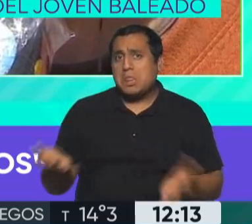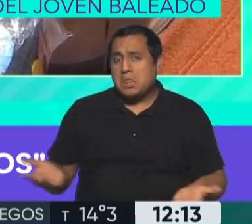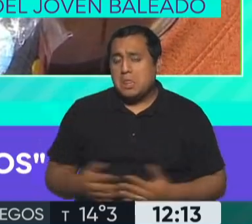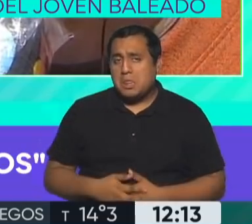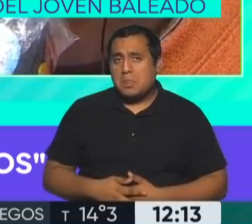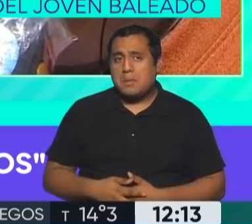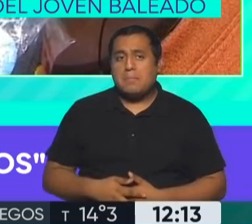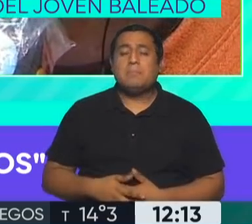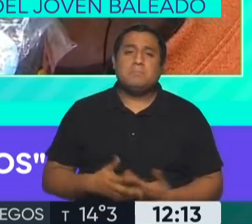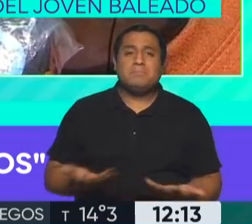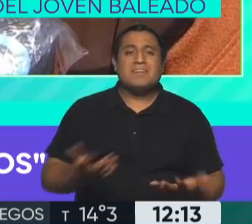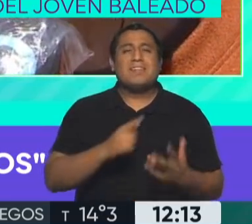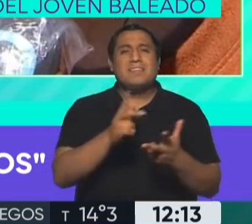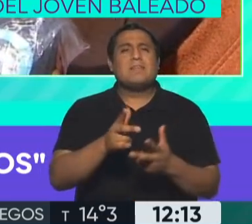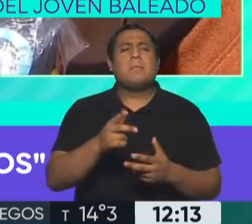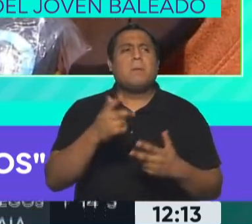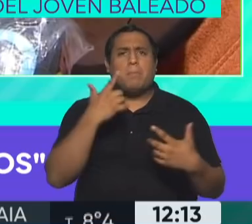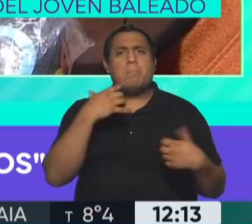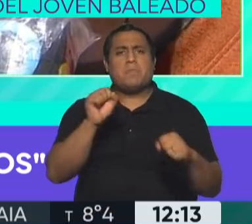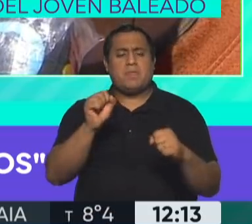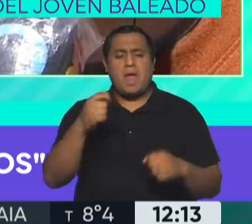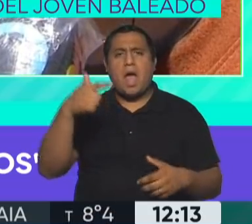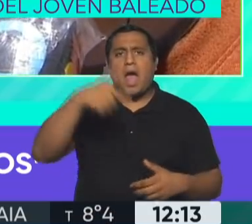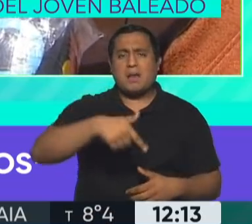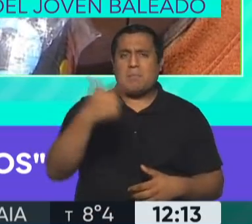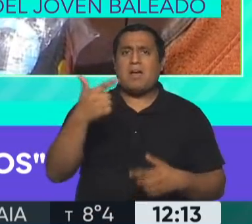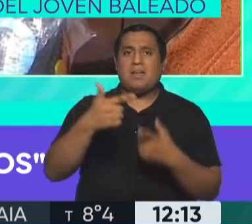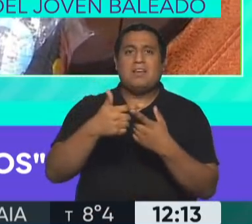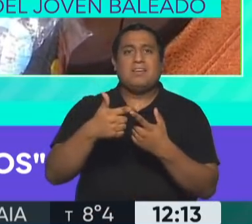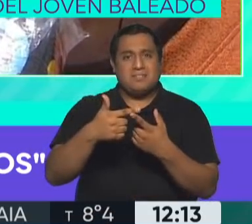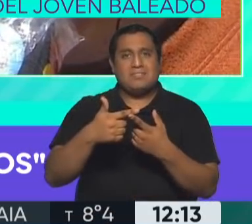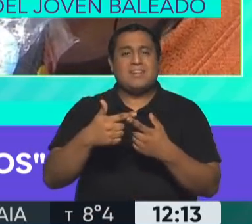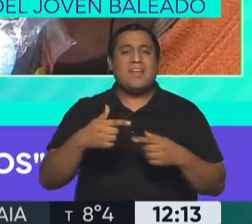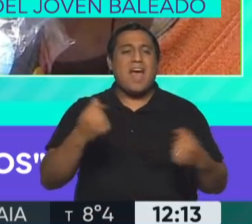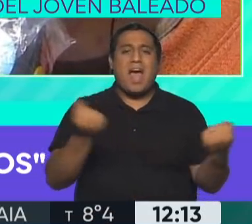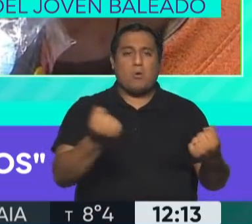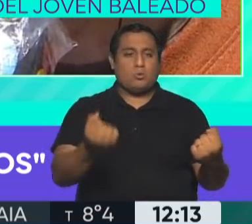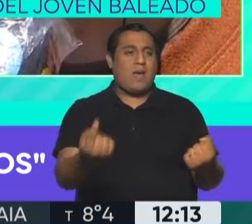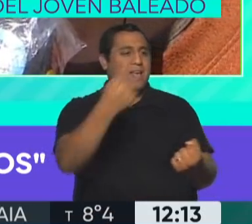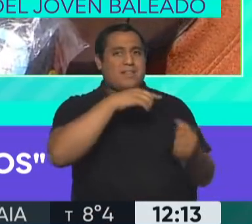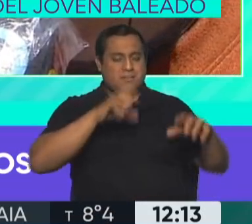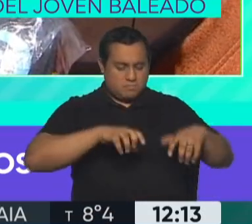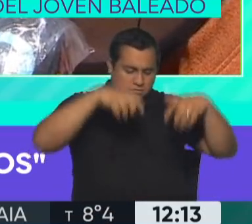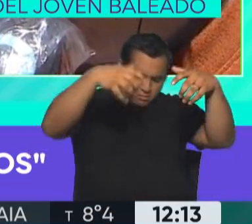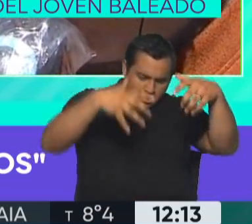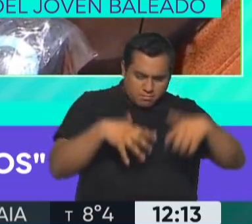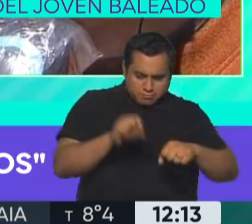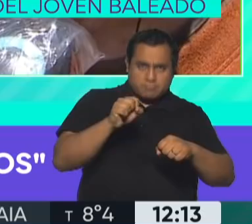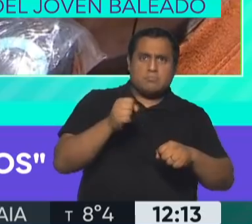que dicen que encontraron un arma, supuestamente era una réplica dentro del baúl. ¿Alguien le informó sobre esta